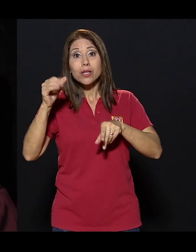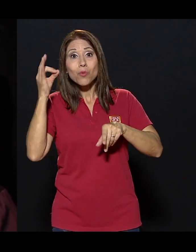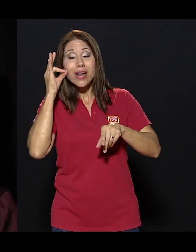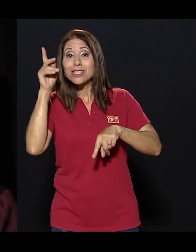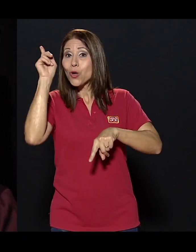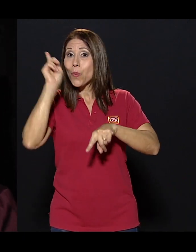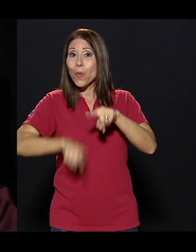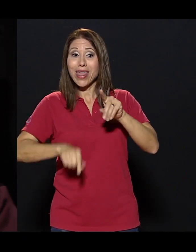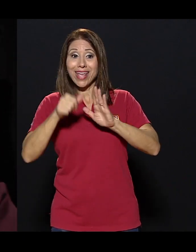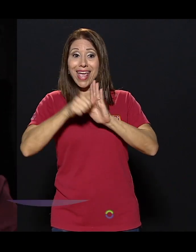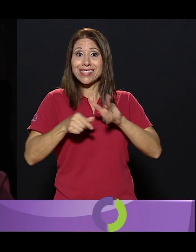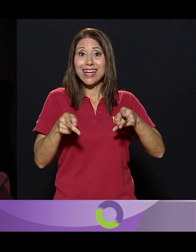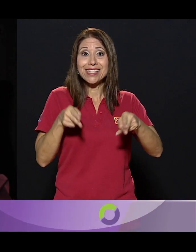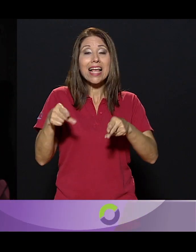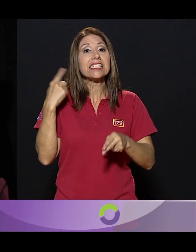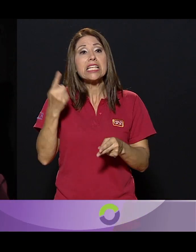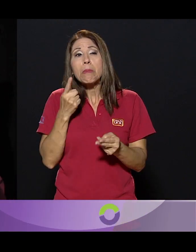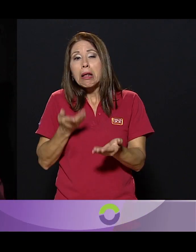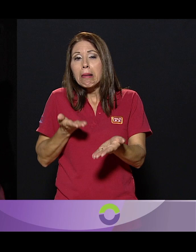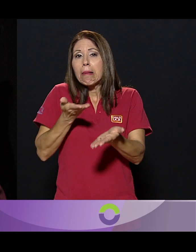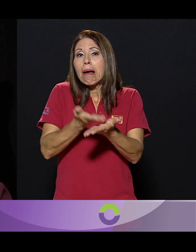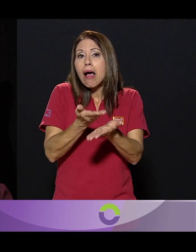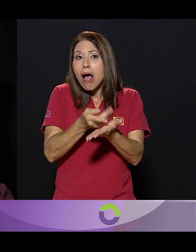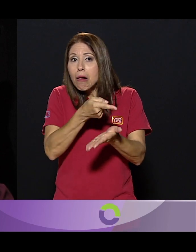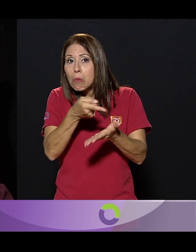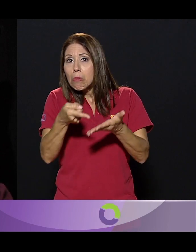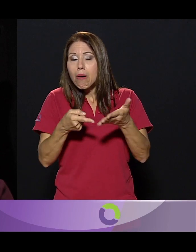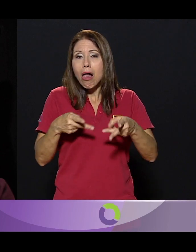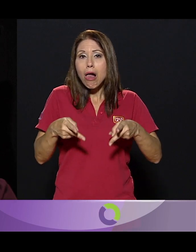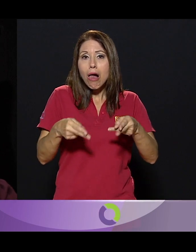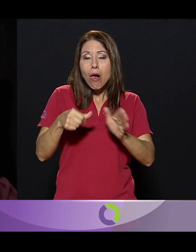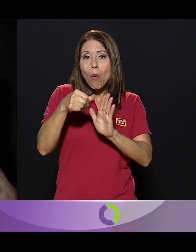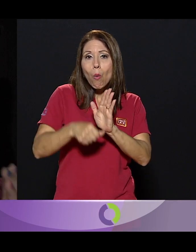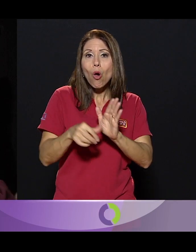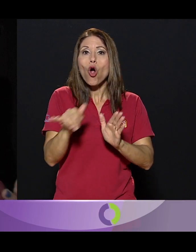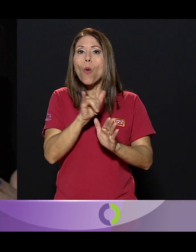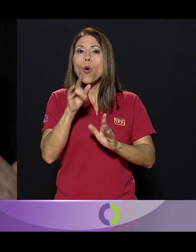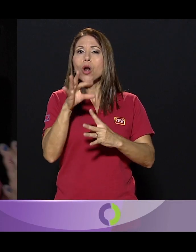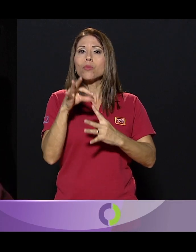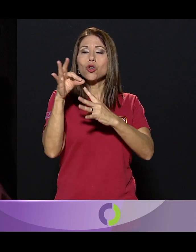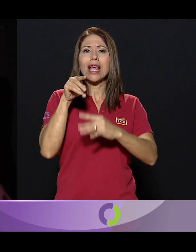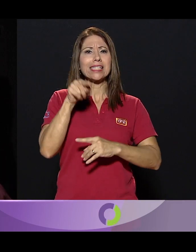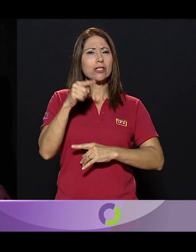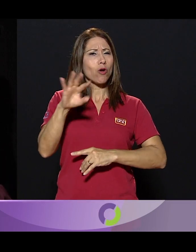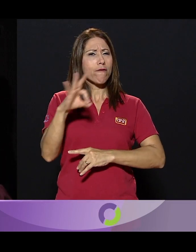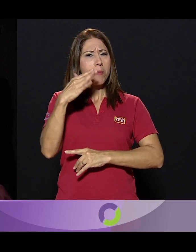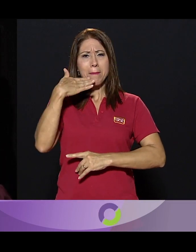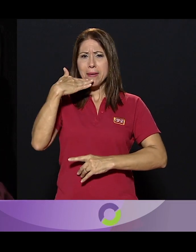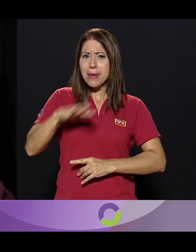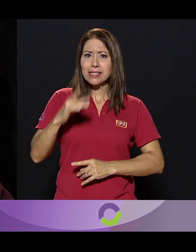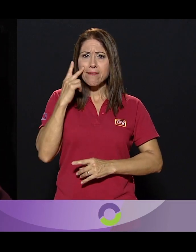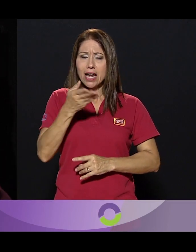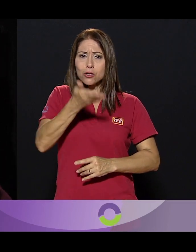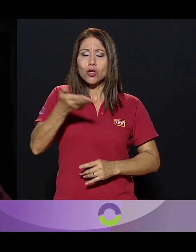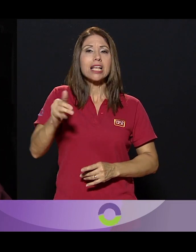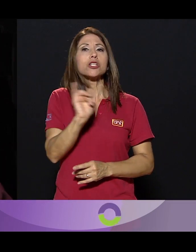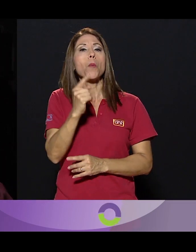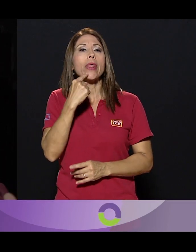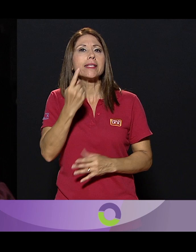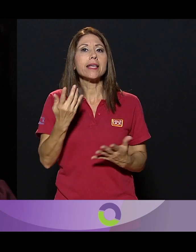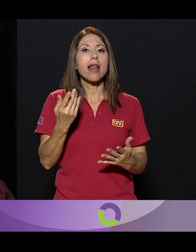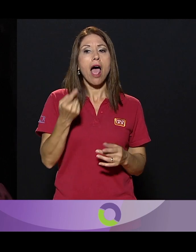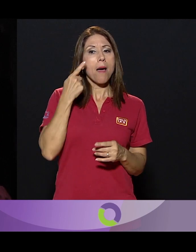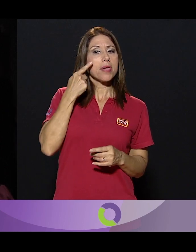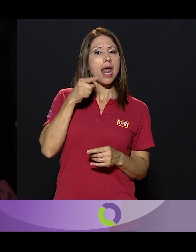pueden esterilizar a la fuerza, les plantean siempre la esterilización como una opción. Eso es una forma perversa de ver las cosas, porque es una manera de decir,